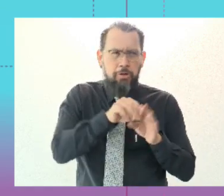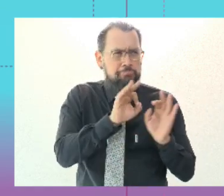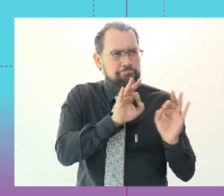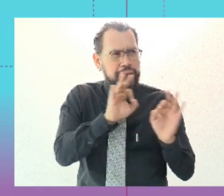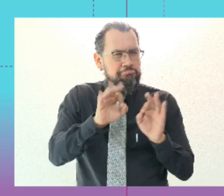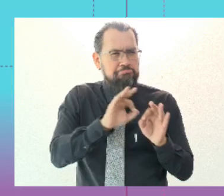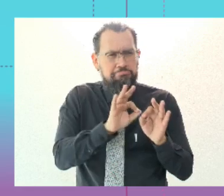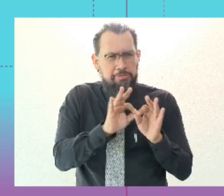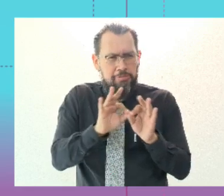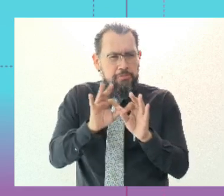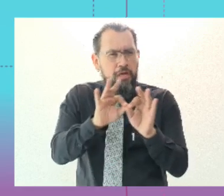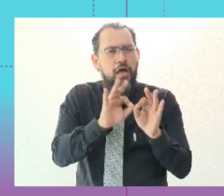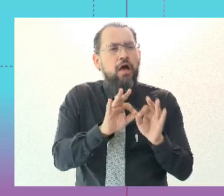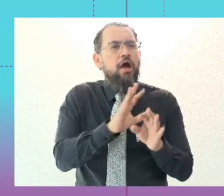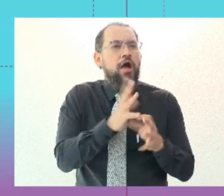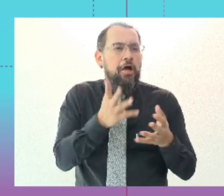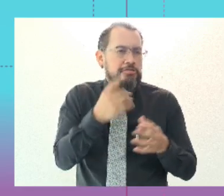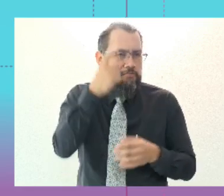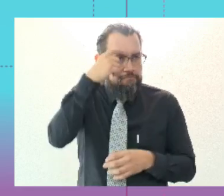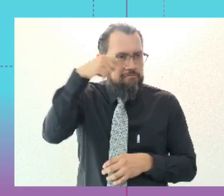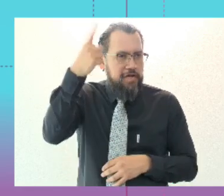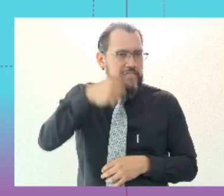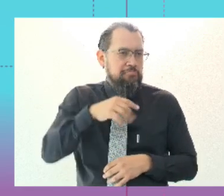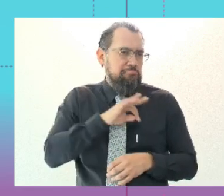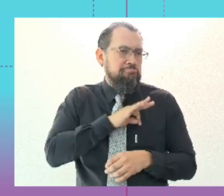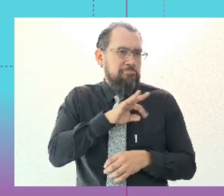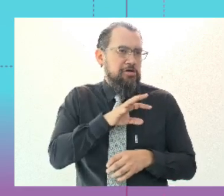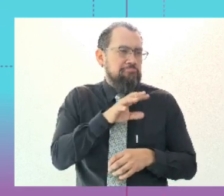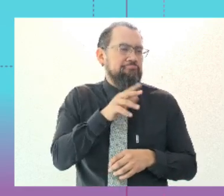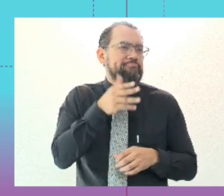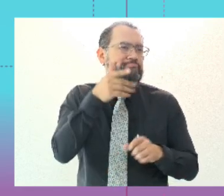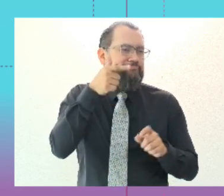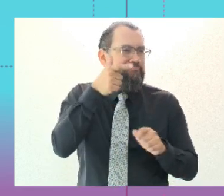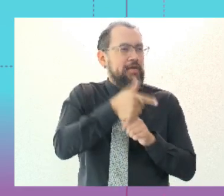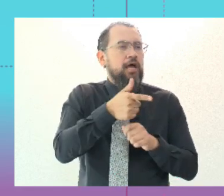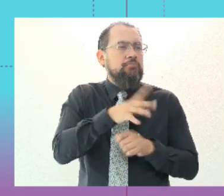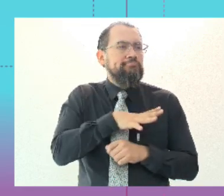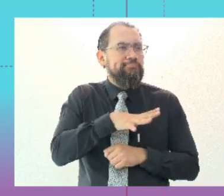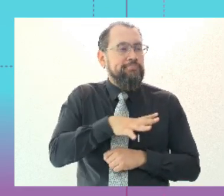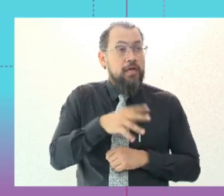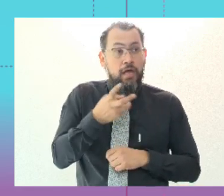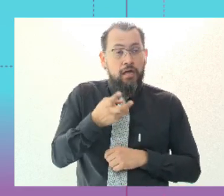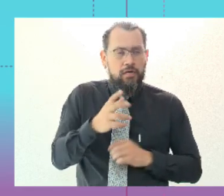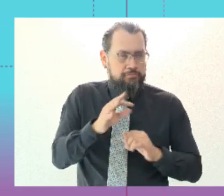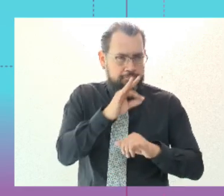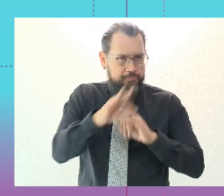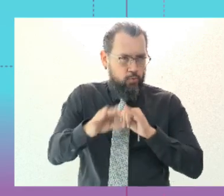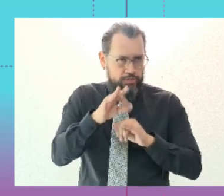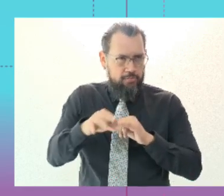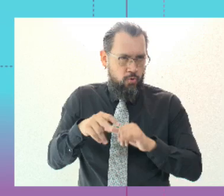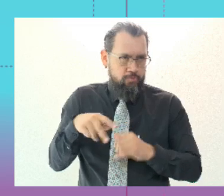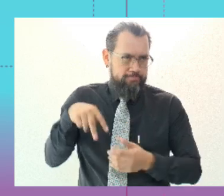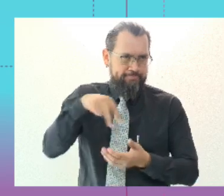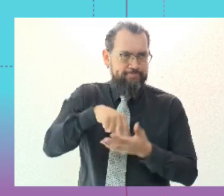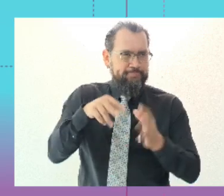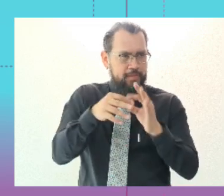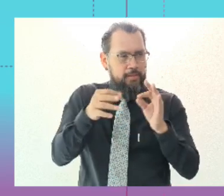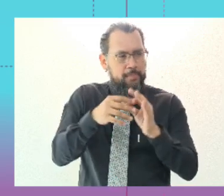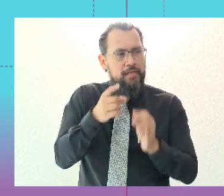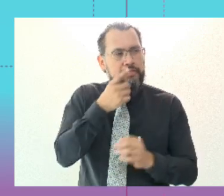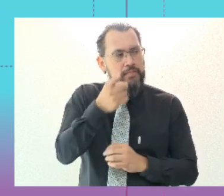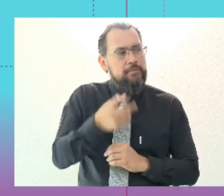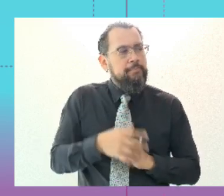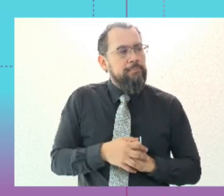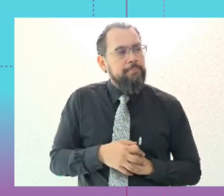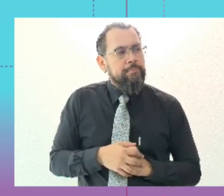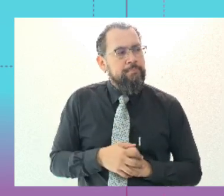documental, encontrar la información es mucho más fácil, ¿no? Entonces, pues vamos a continuar con nuestro último panelista. Él es